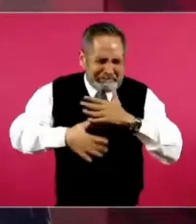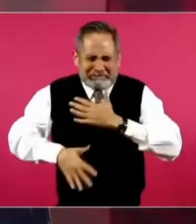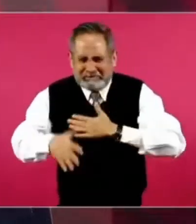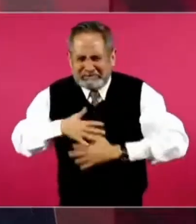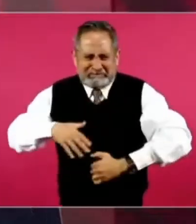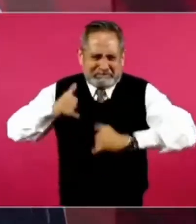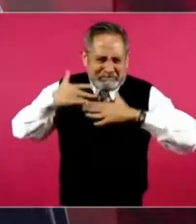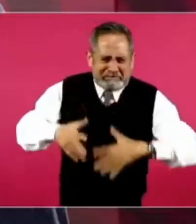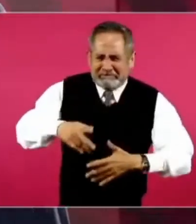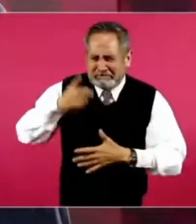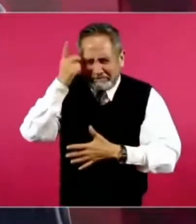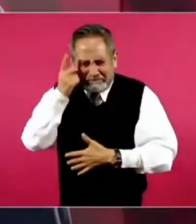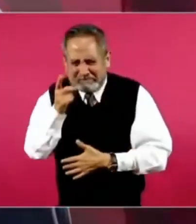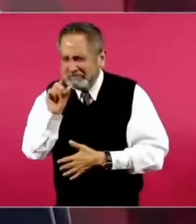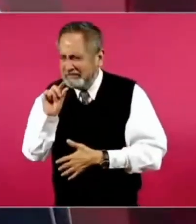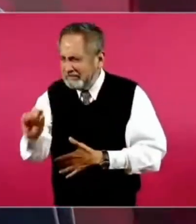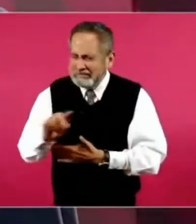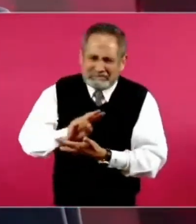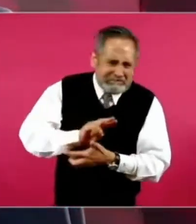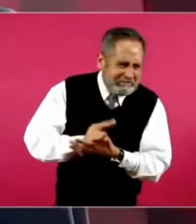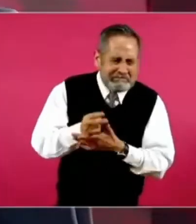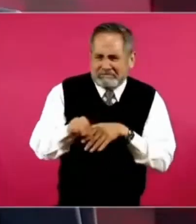de mucho trabajo,